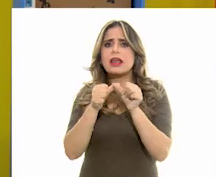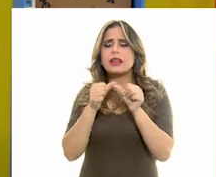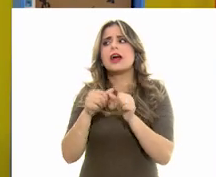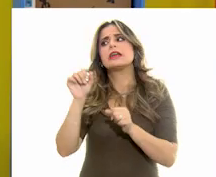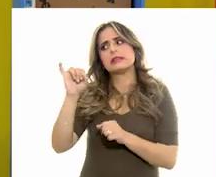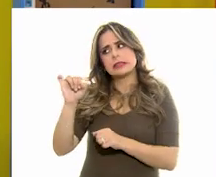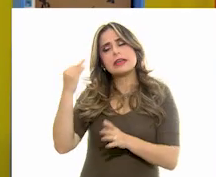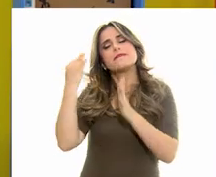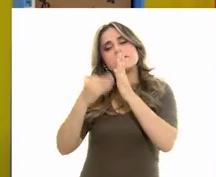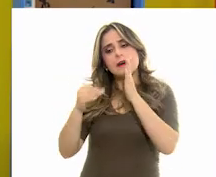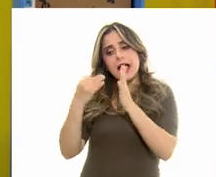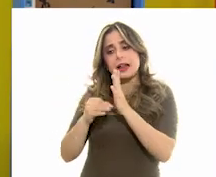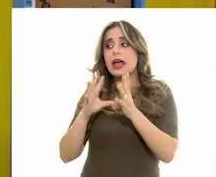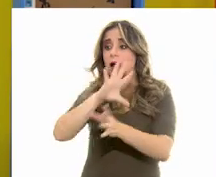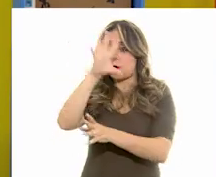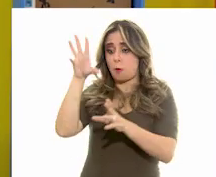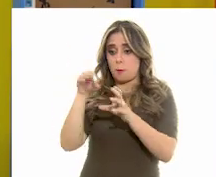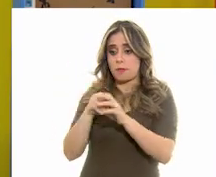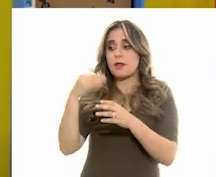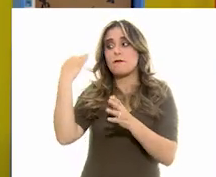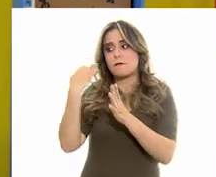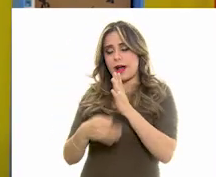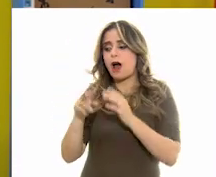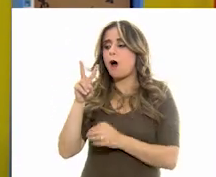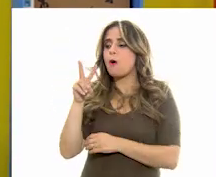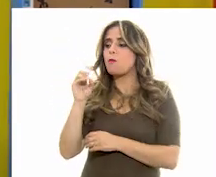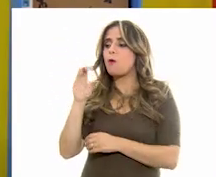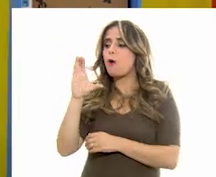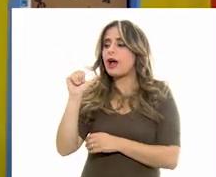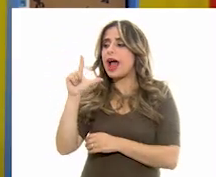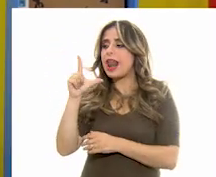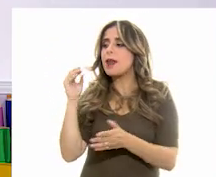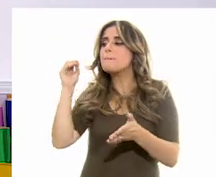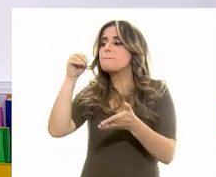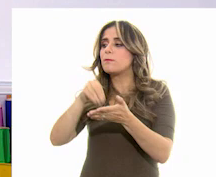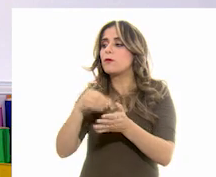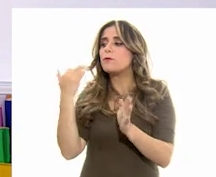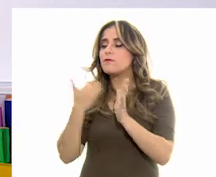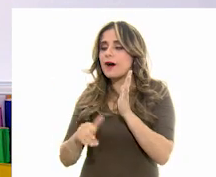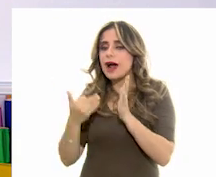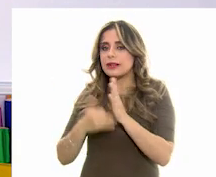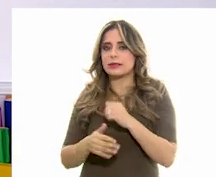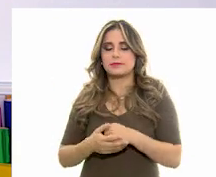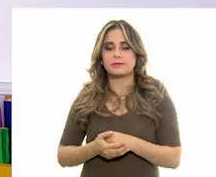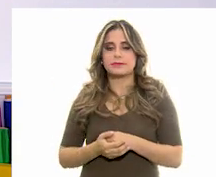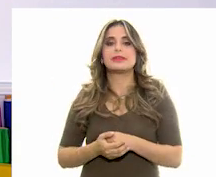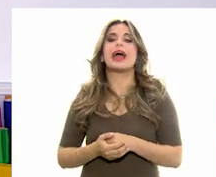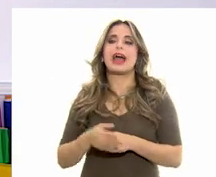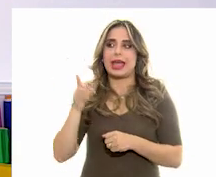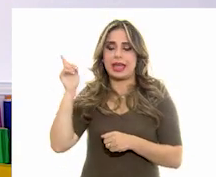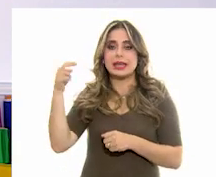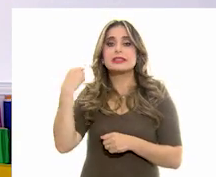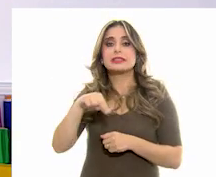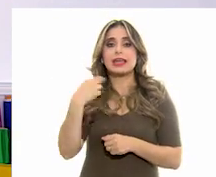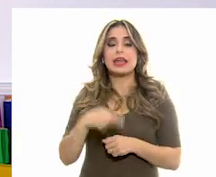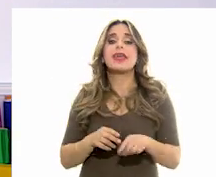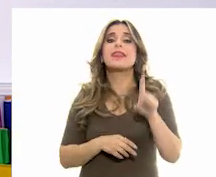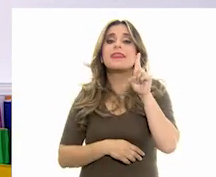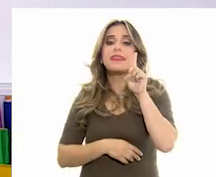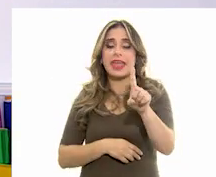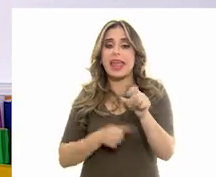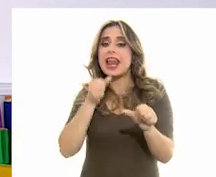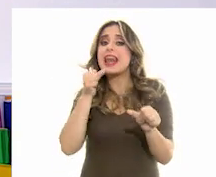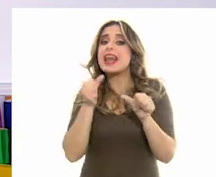la palabra, hace falta la vocal. Así es, acuérdense. Uh-huh. Esta se llama D.